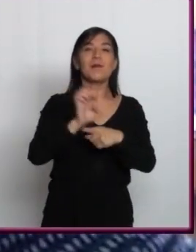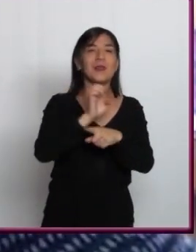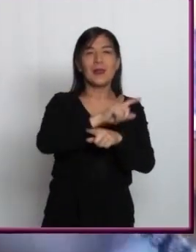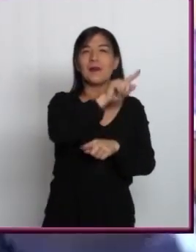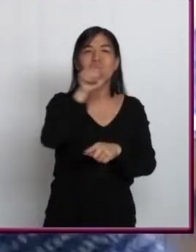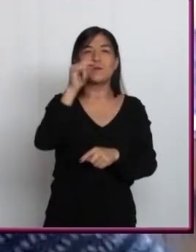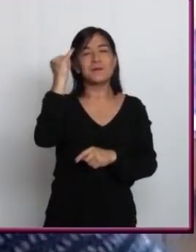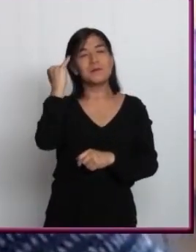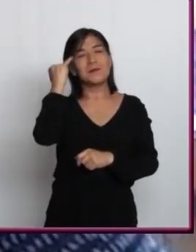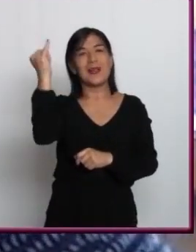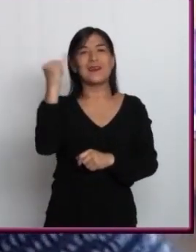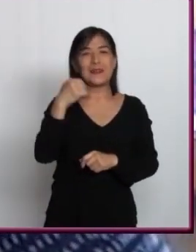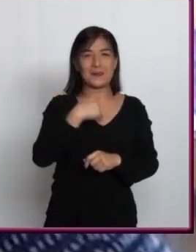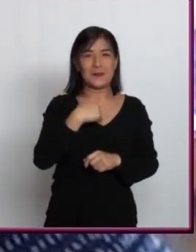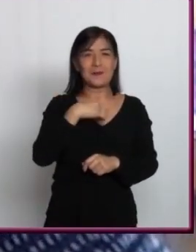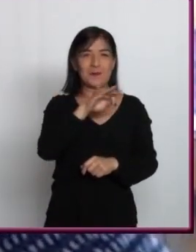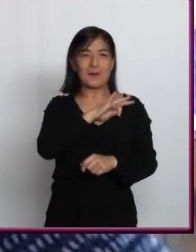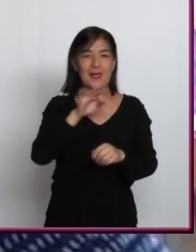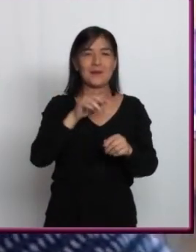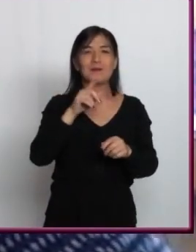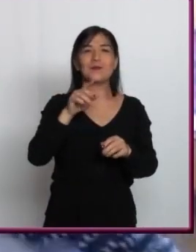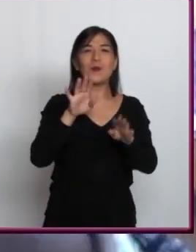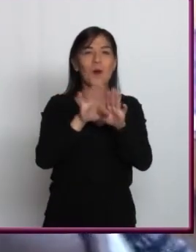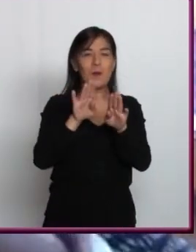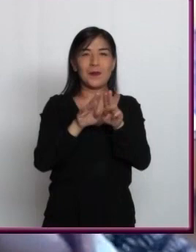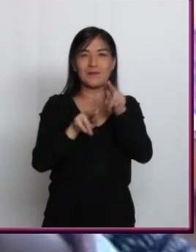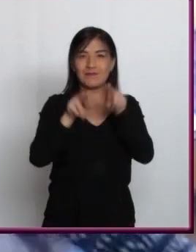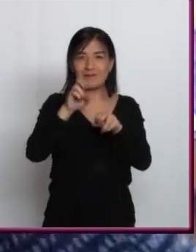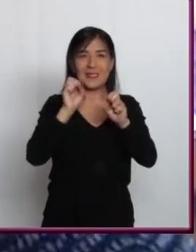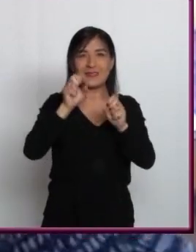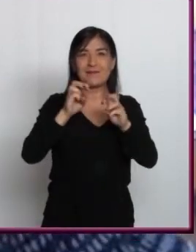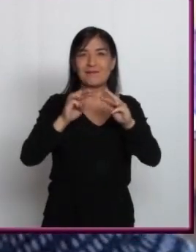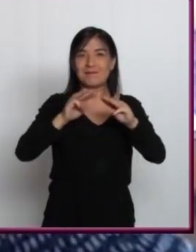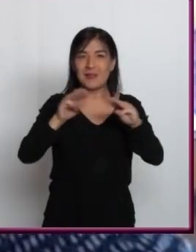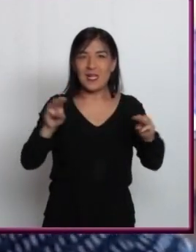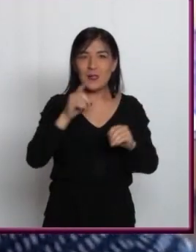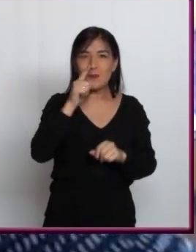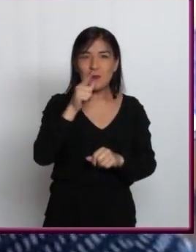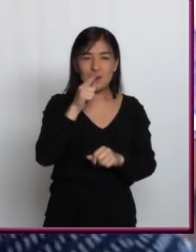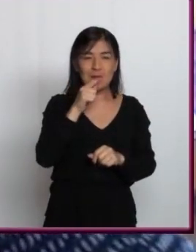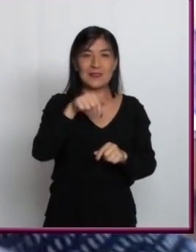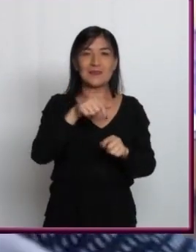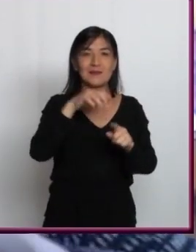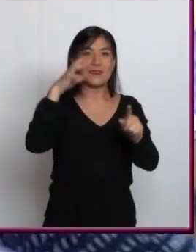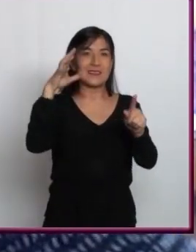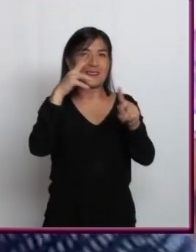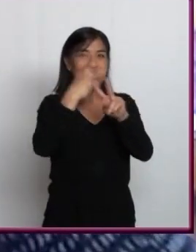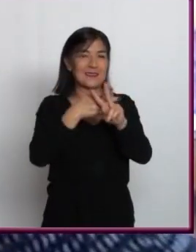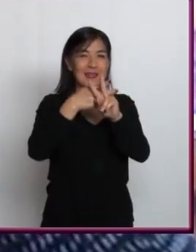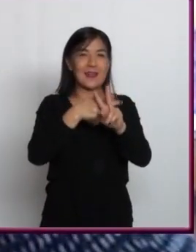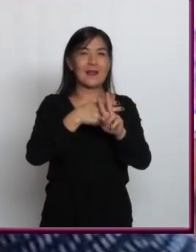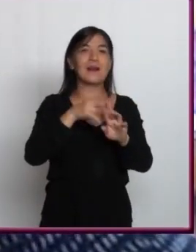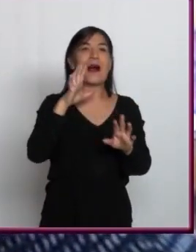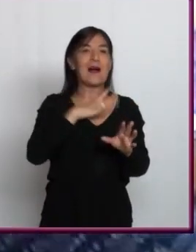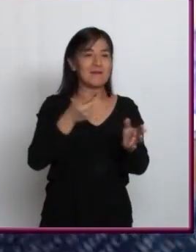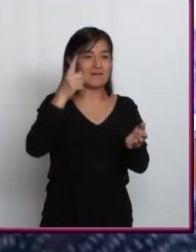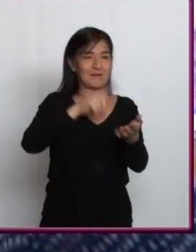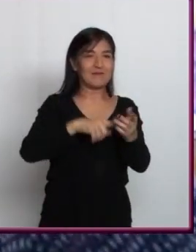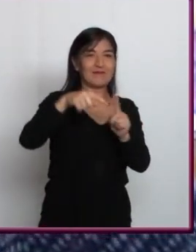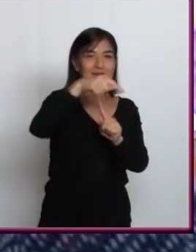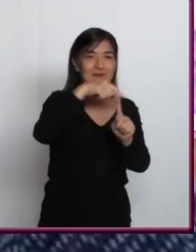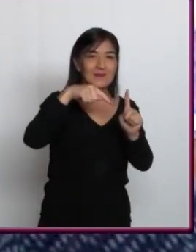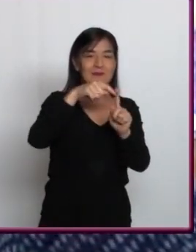imagínense que nosotros podemos medir la luz de una estrella, sabemos que el planeta está ahí porque tiene una señal de más o